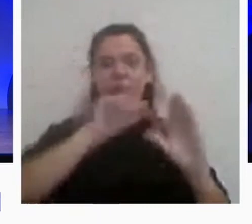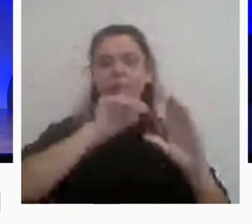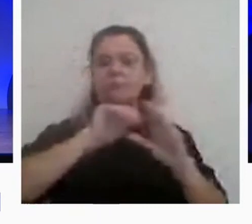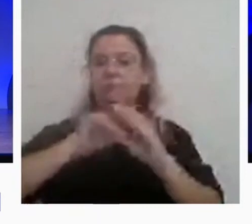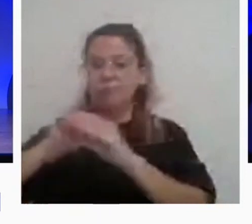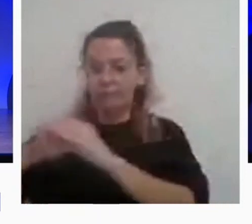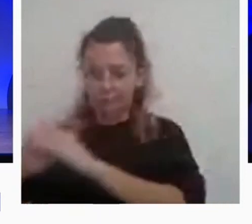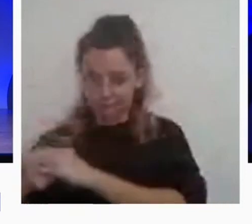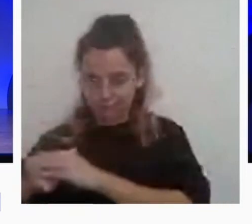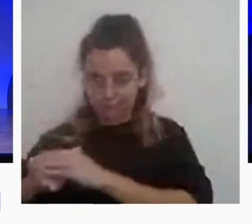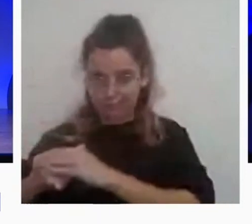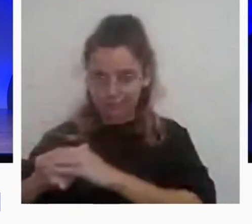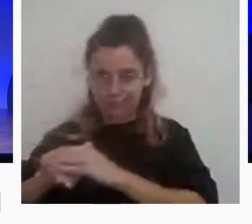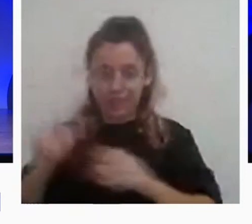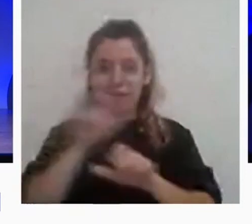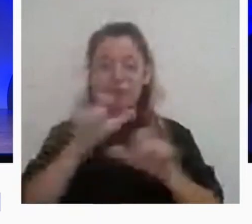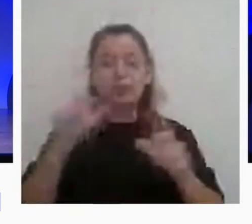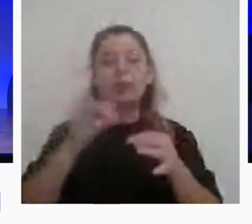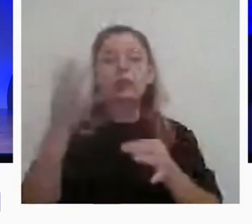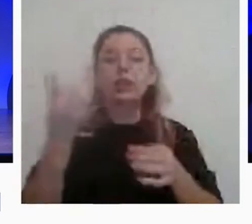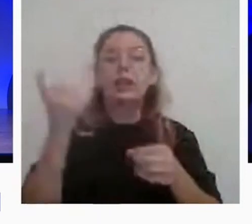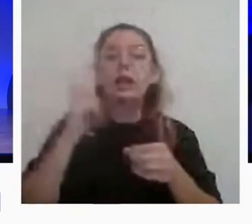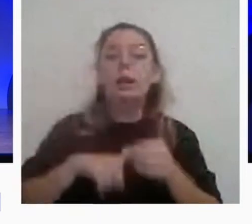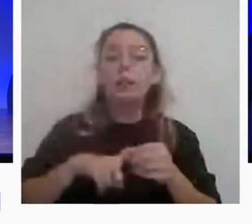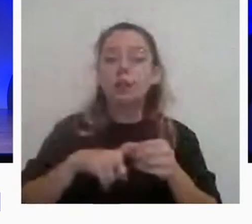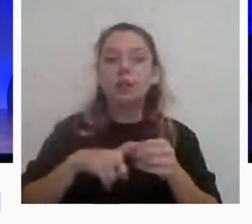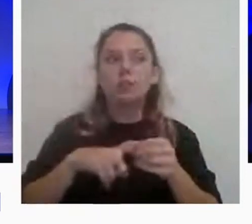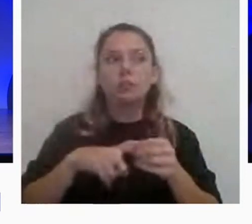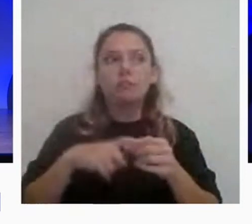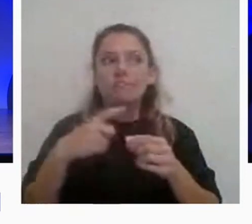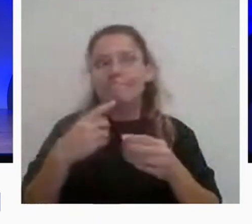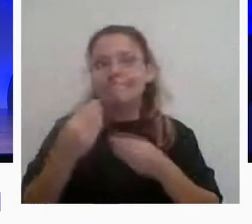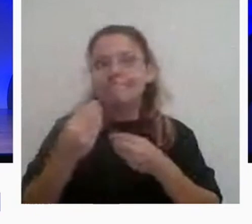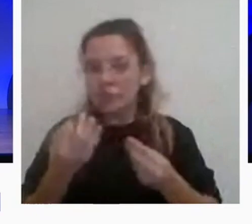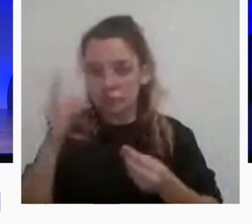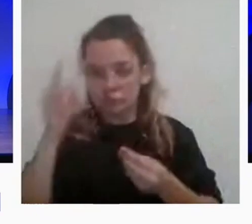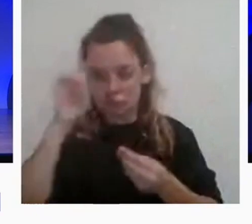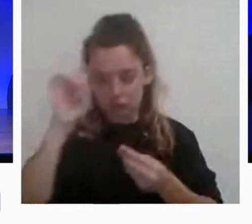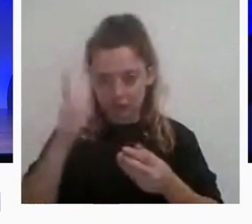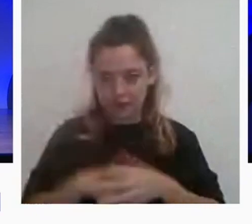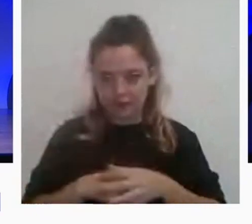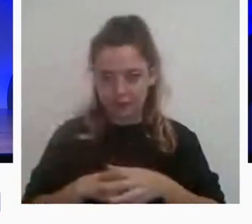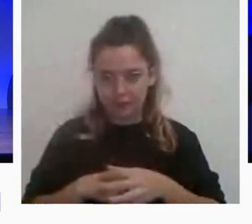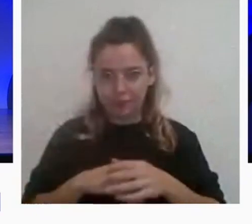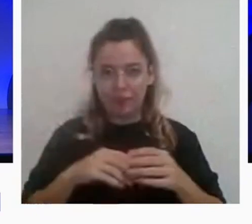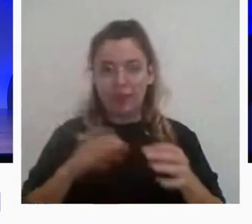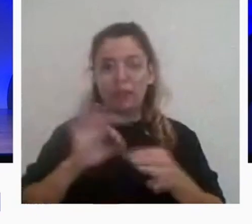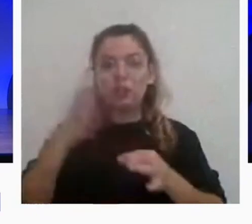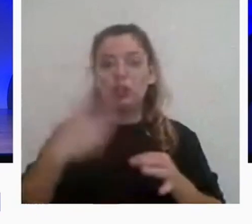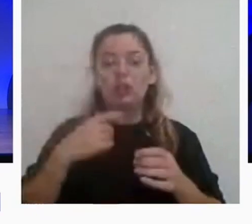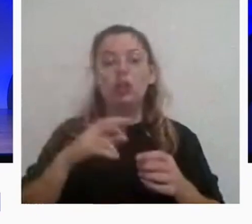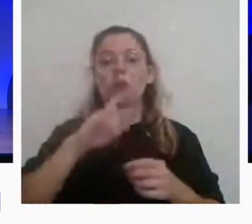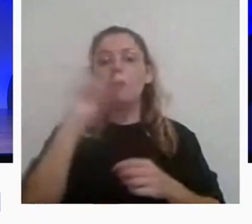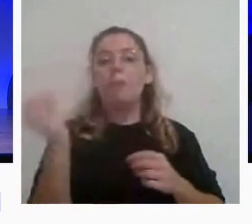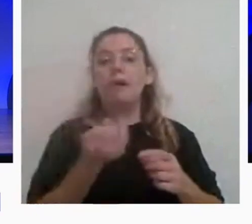sin saber lo que iba a ocurrir y lo que iba a pasar y se realizó un sorteo en el que poníamos diferentes variables y creamos un